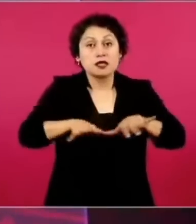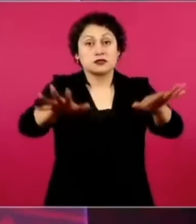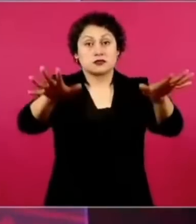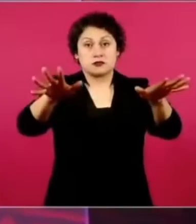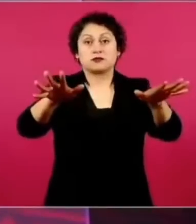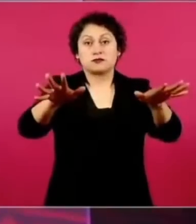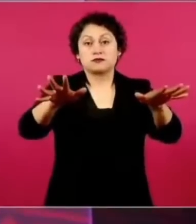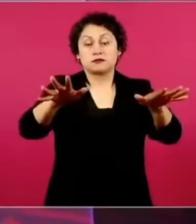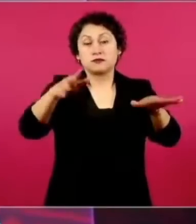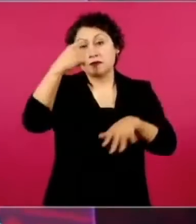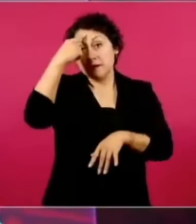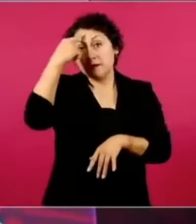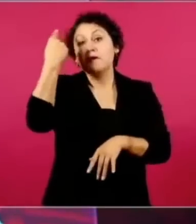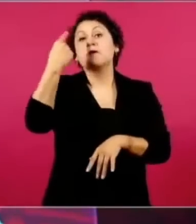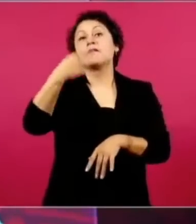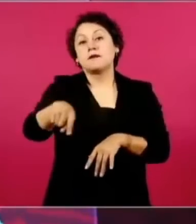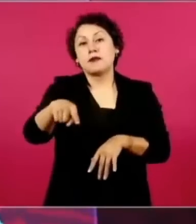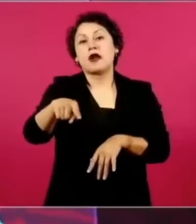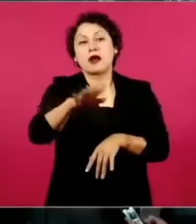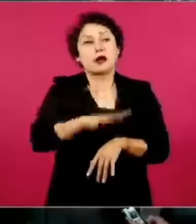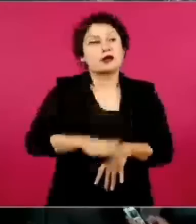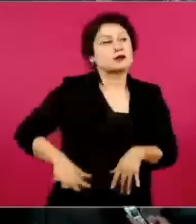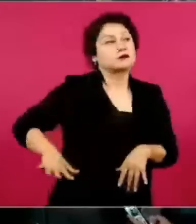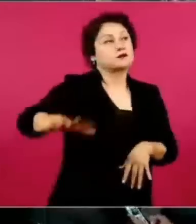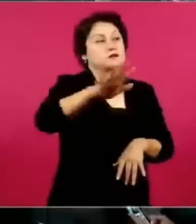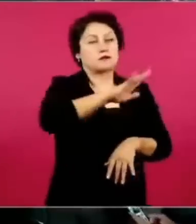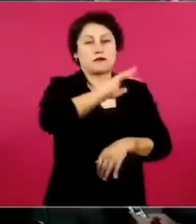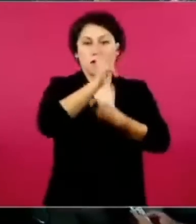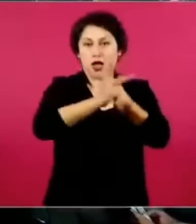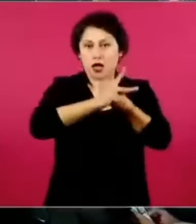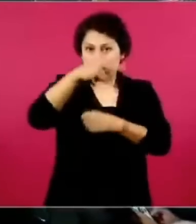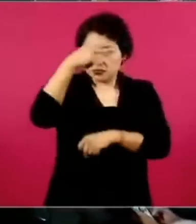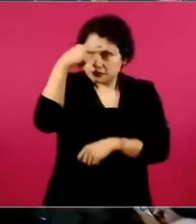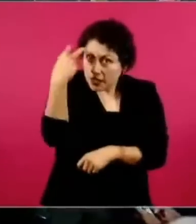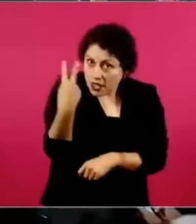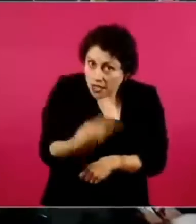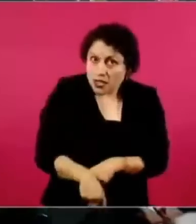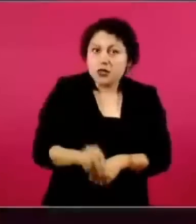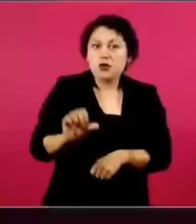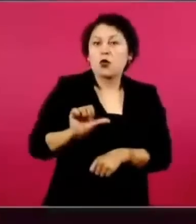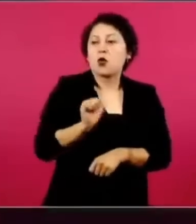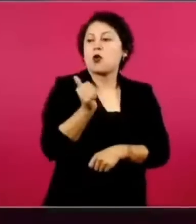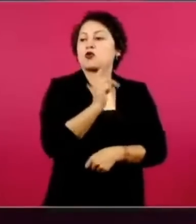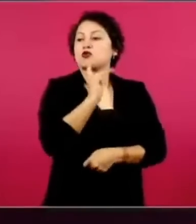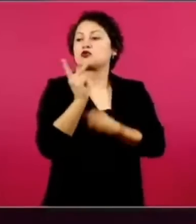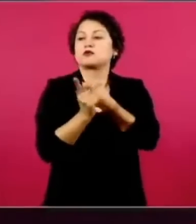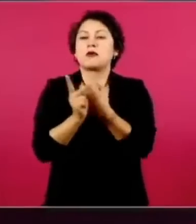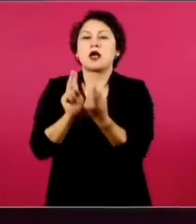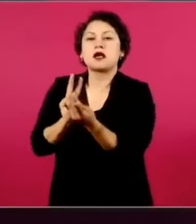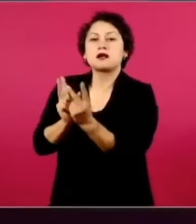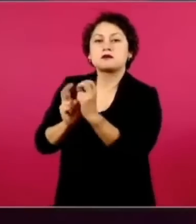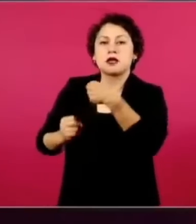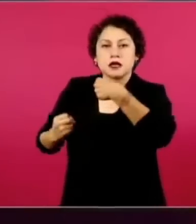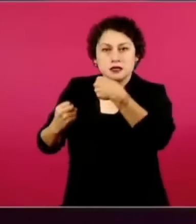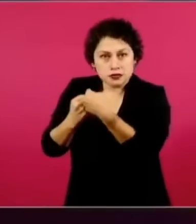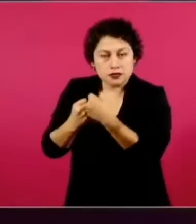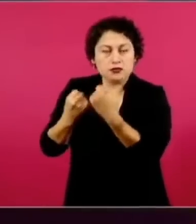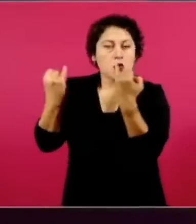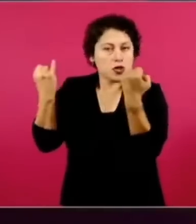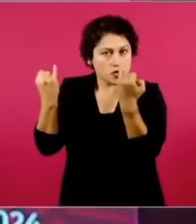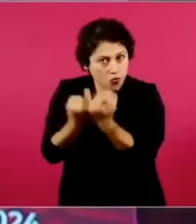a nuestro pueblo y a los pueblos hermanos, y que se avance,